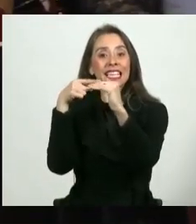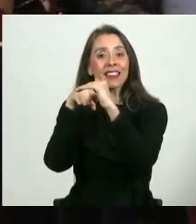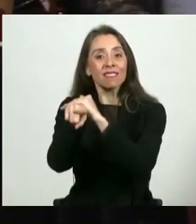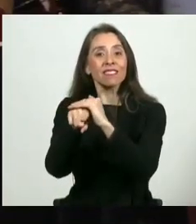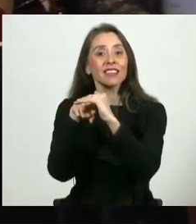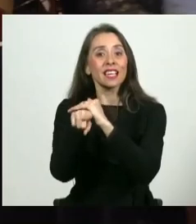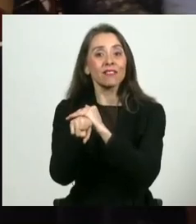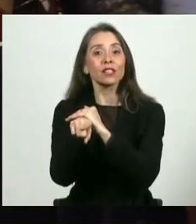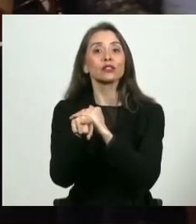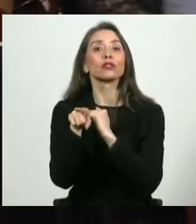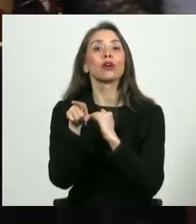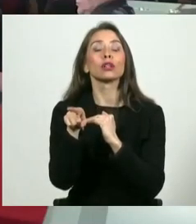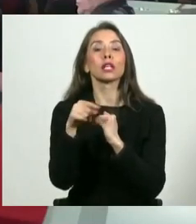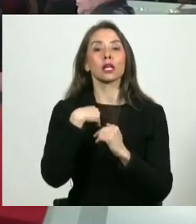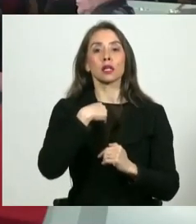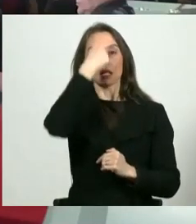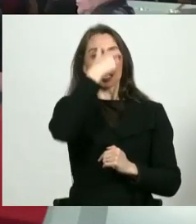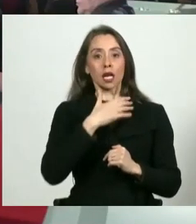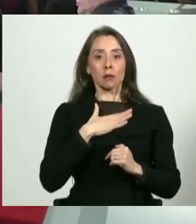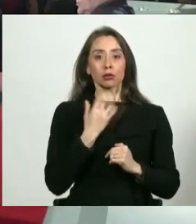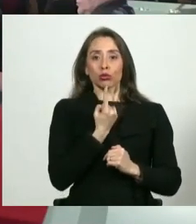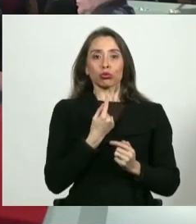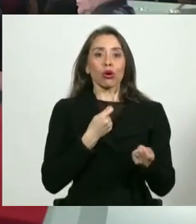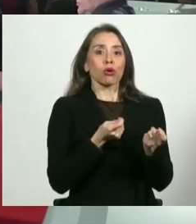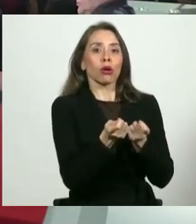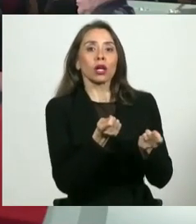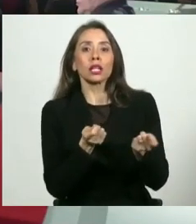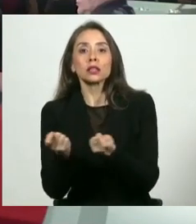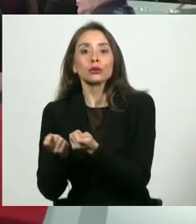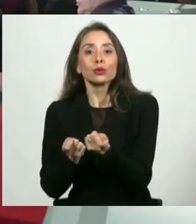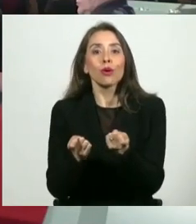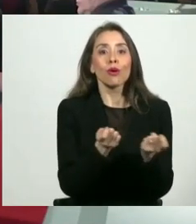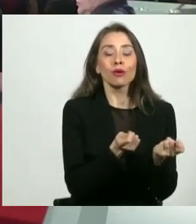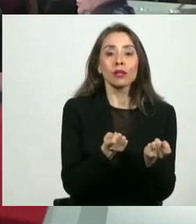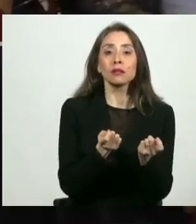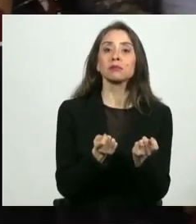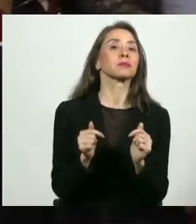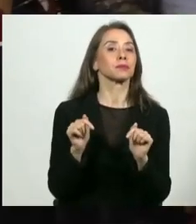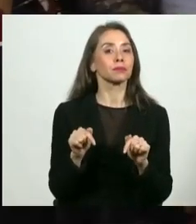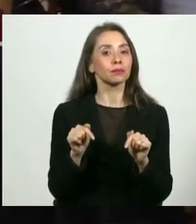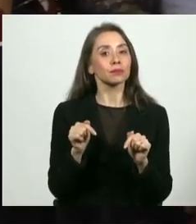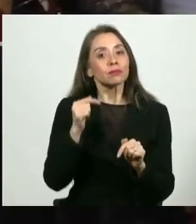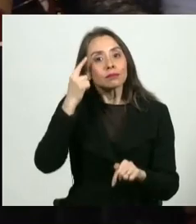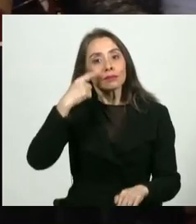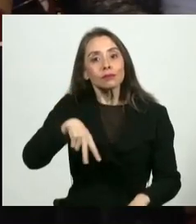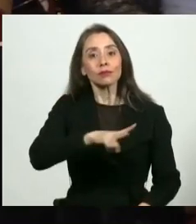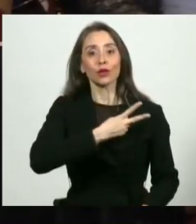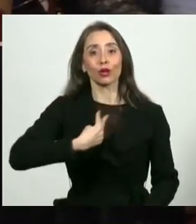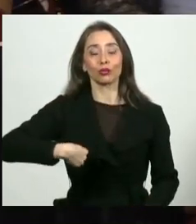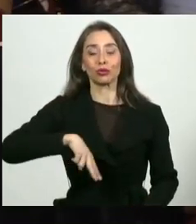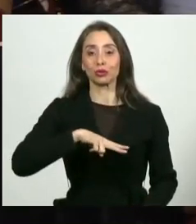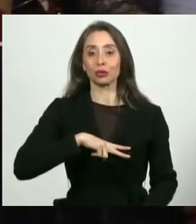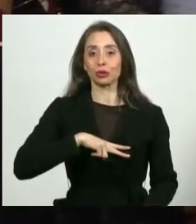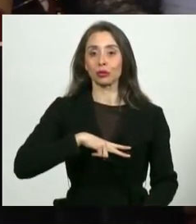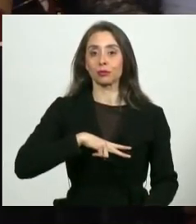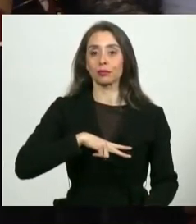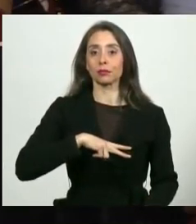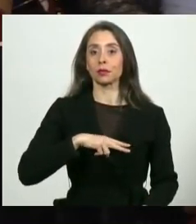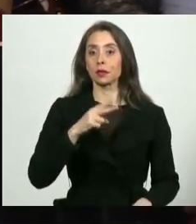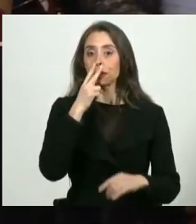también de la misma autogestión, y donde hoy día para nosotros, dada la característica